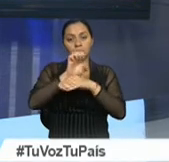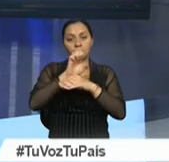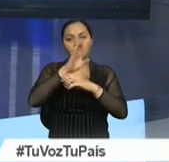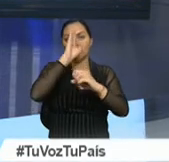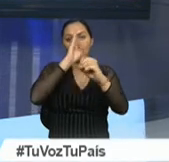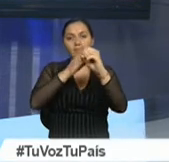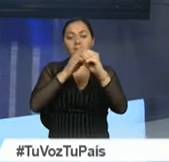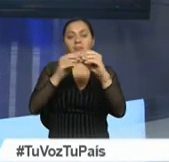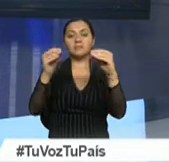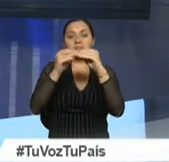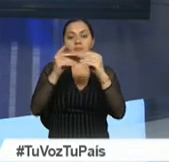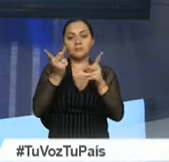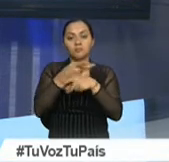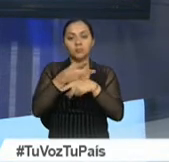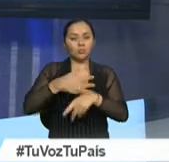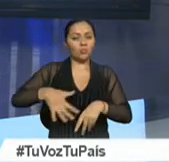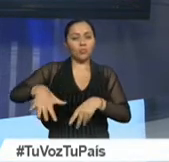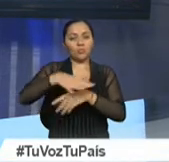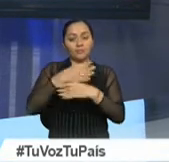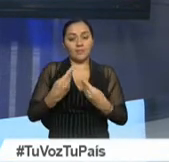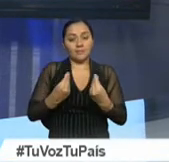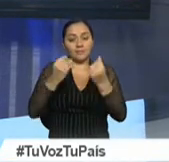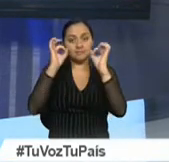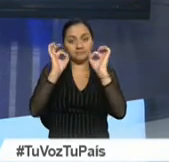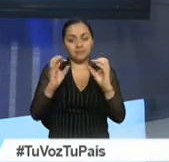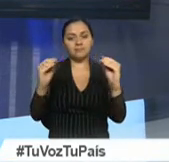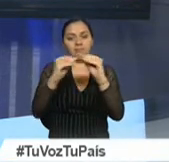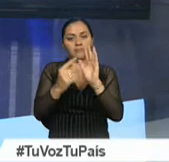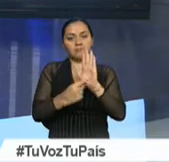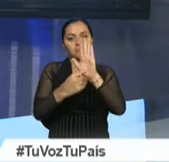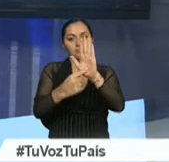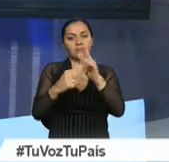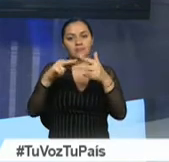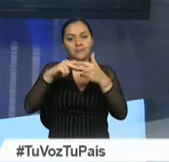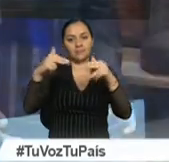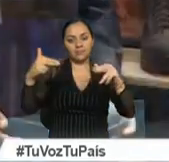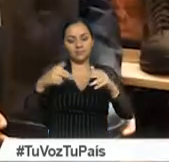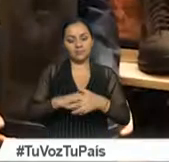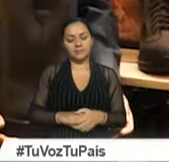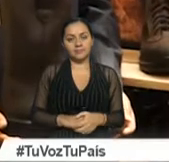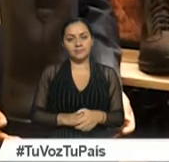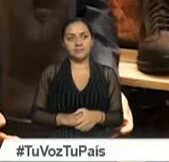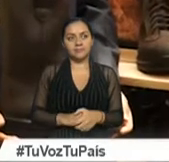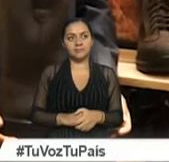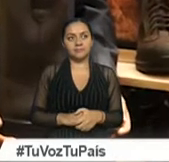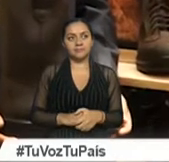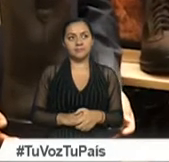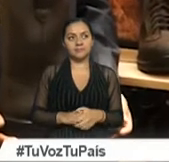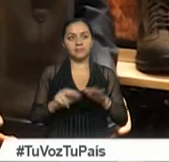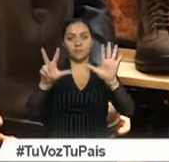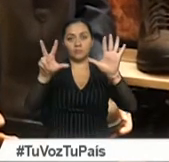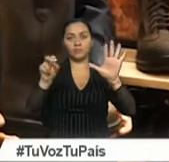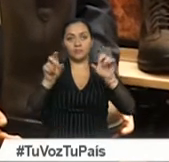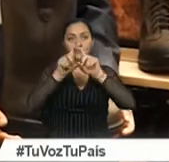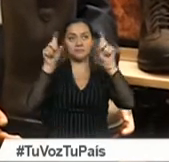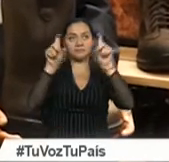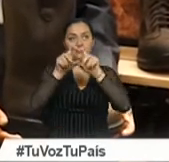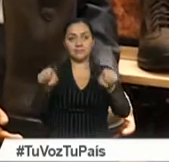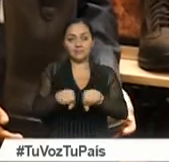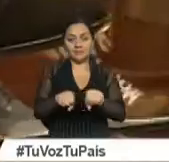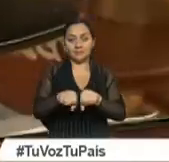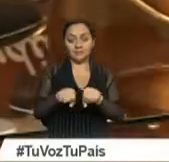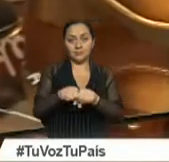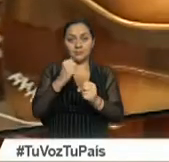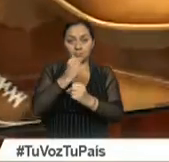objetivo es que sus productos de calidad tengan mayor presencia a nivel regional. 80 empresas calzadistas del país